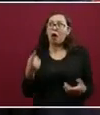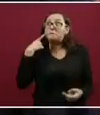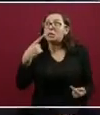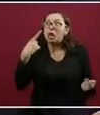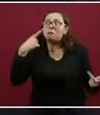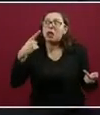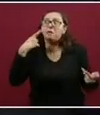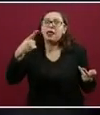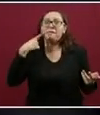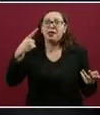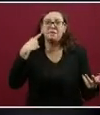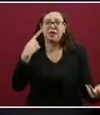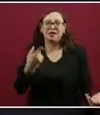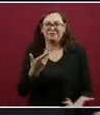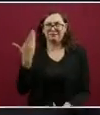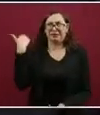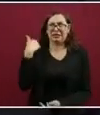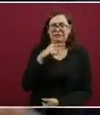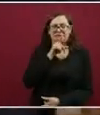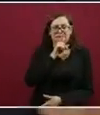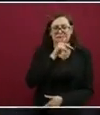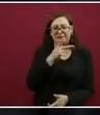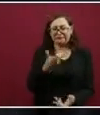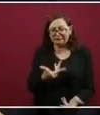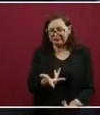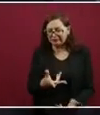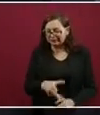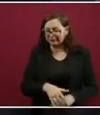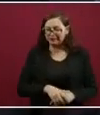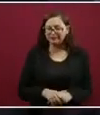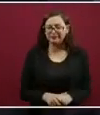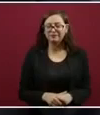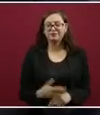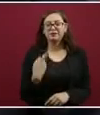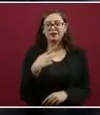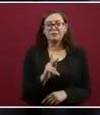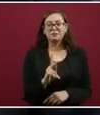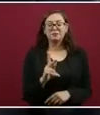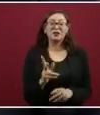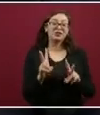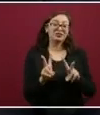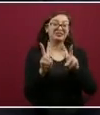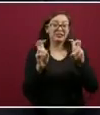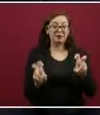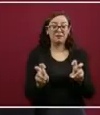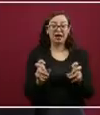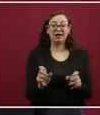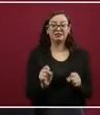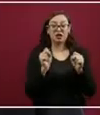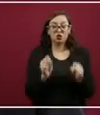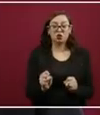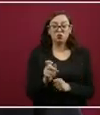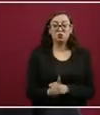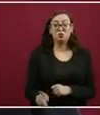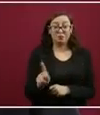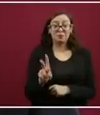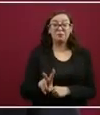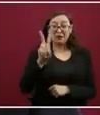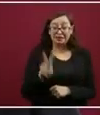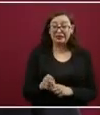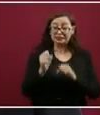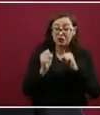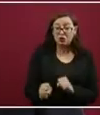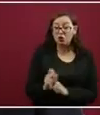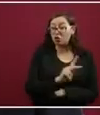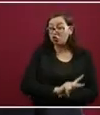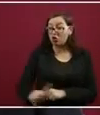pero lo cierto es que el llamado seguro popular ni era seguro ni era